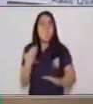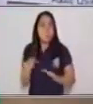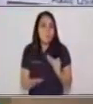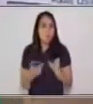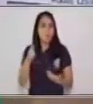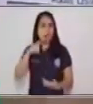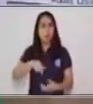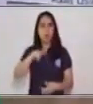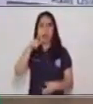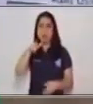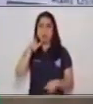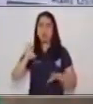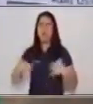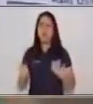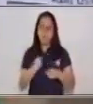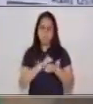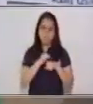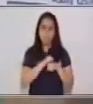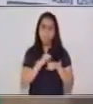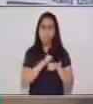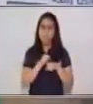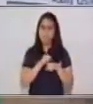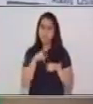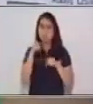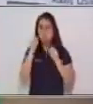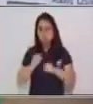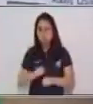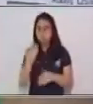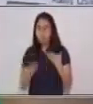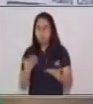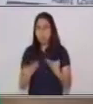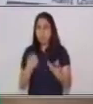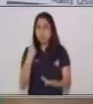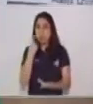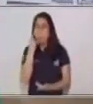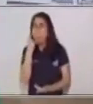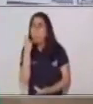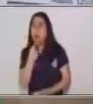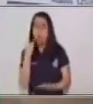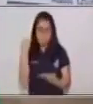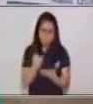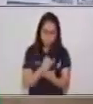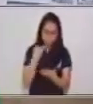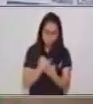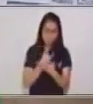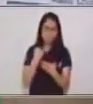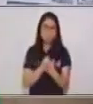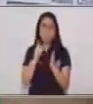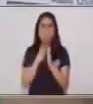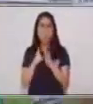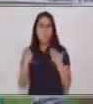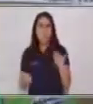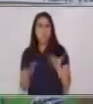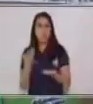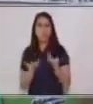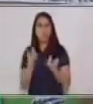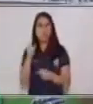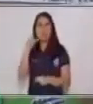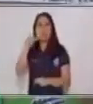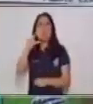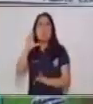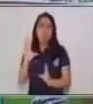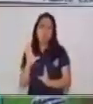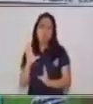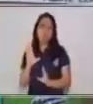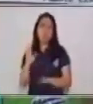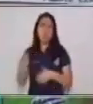cuaderno, trabaja o busca, investiga en un libro algún fragmento de un poema, no tienes que copiarlo